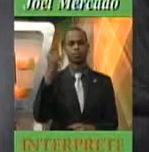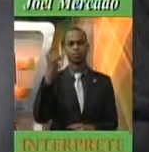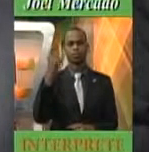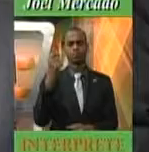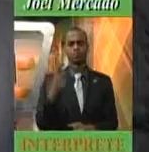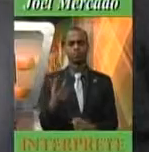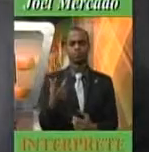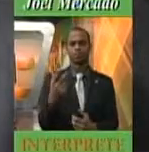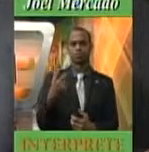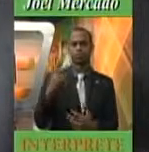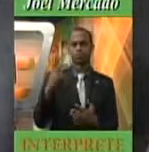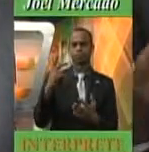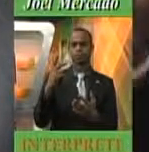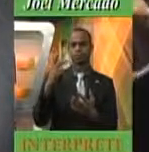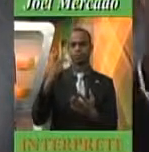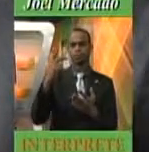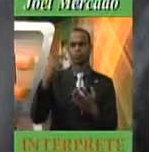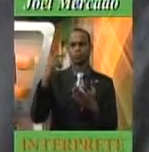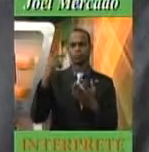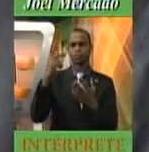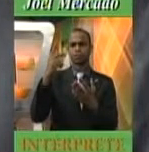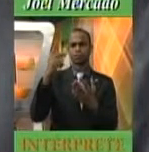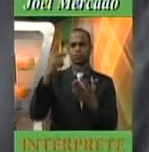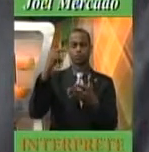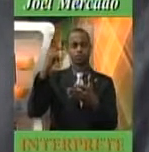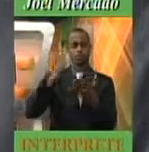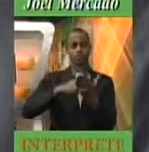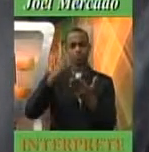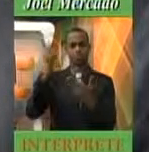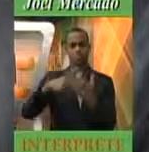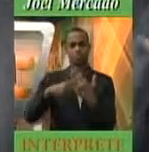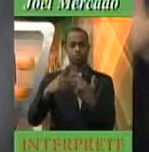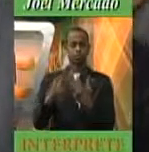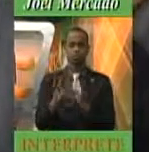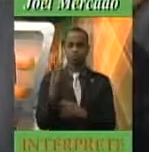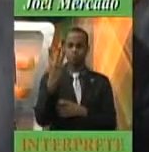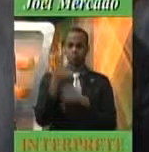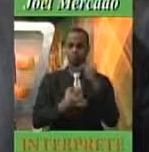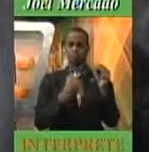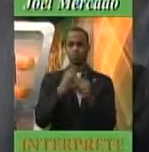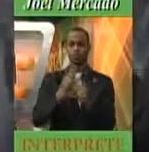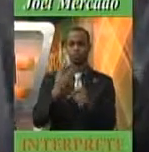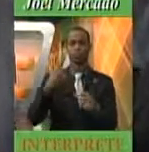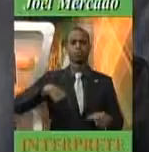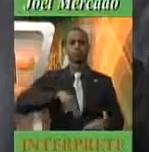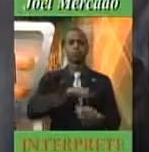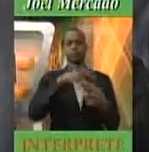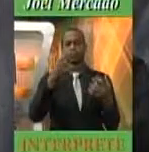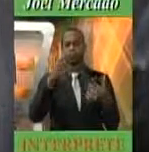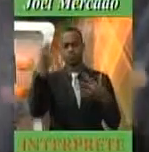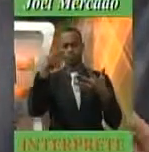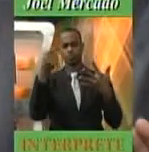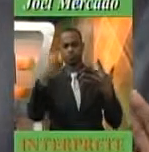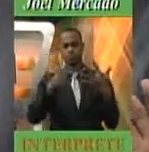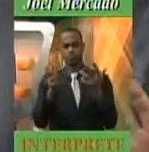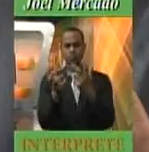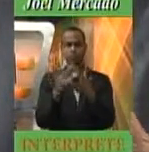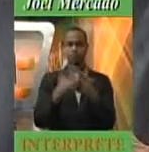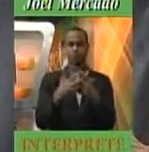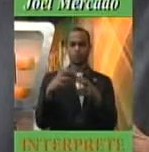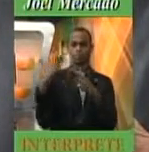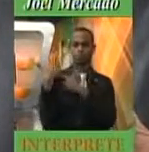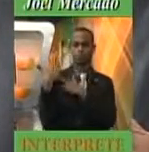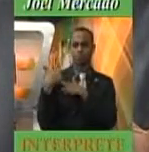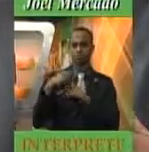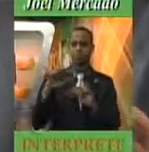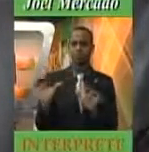el programa, en 4 años, nosotros queremos que salga todo esto y que nos replanteemos y que busquemos